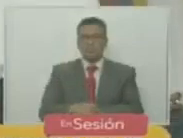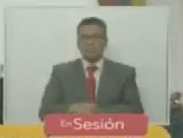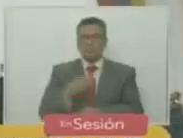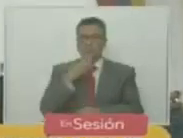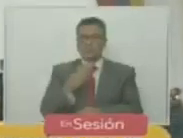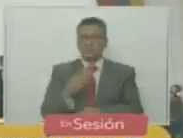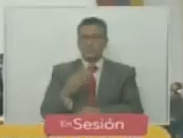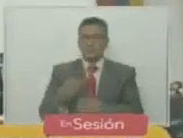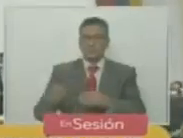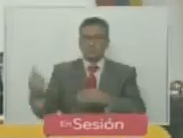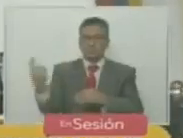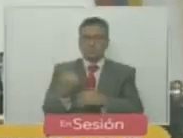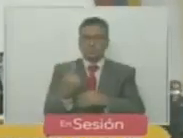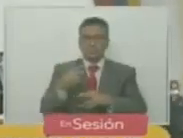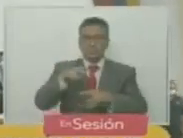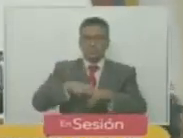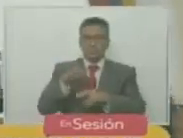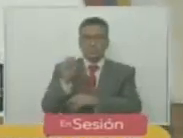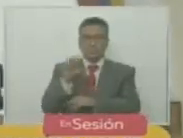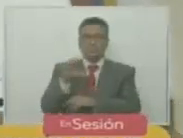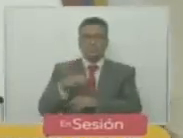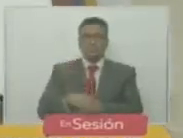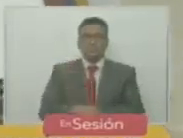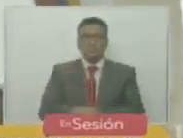Solicita la tribuna de oradores, se le concede.